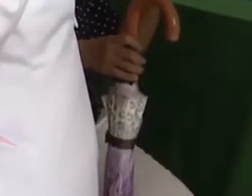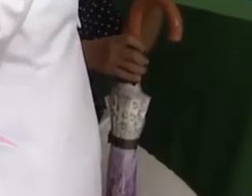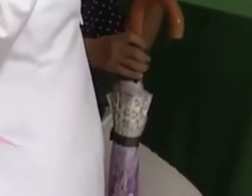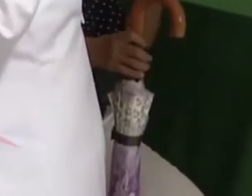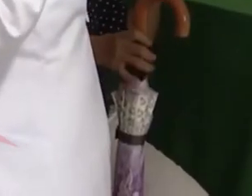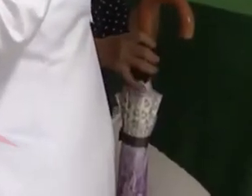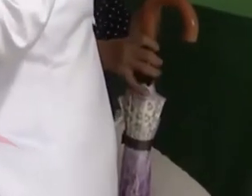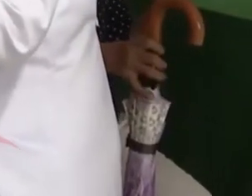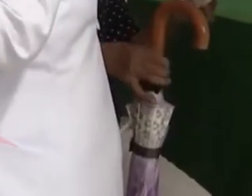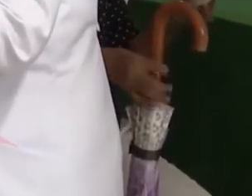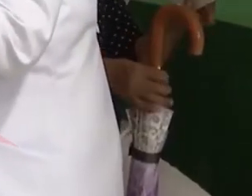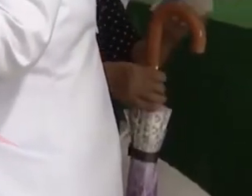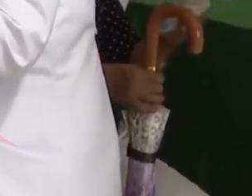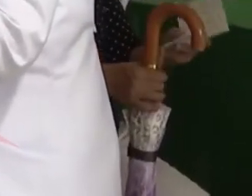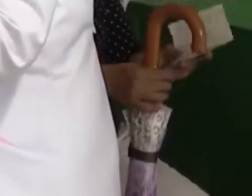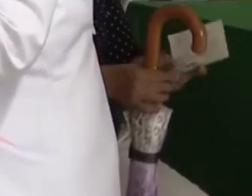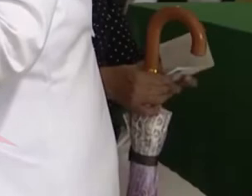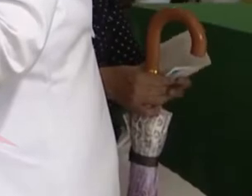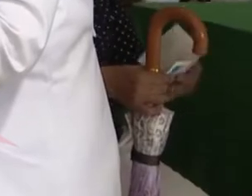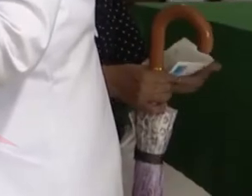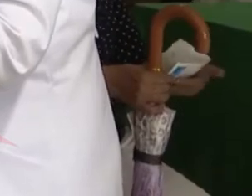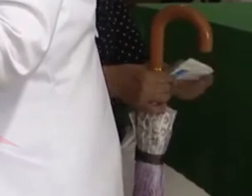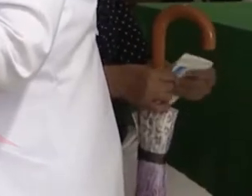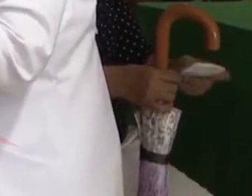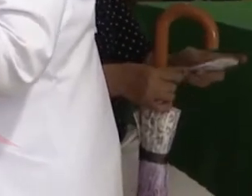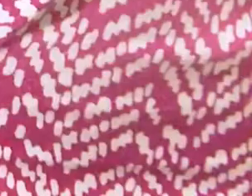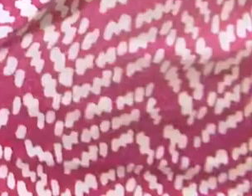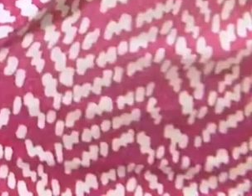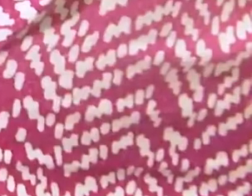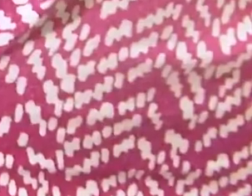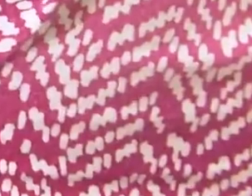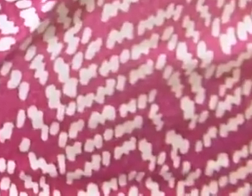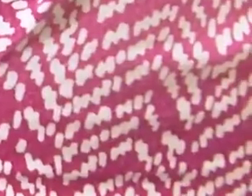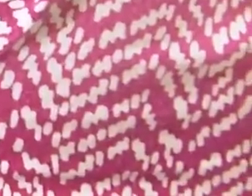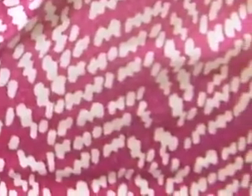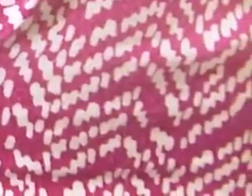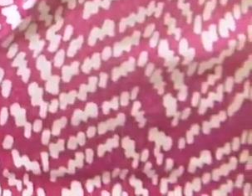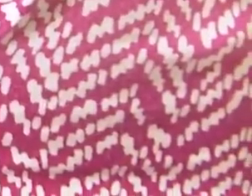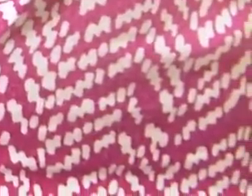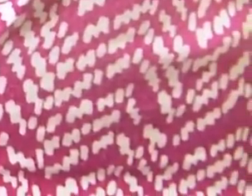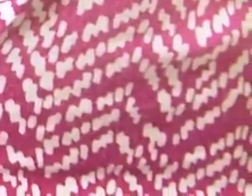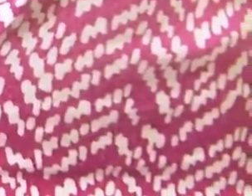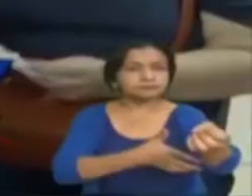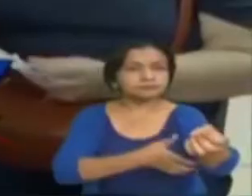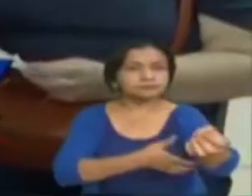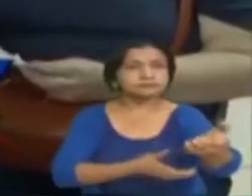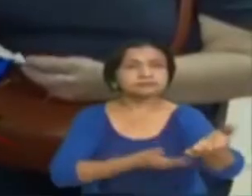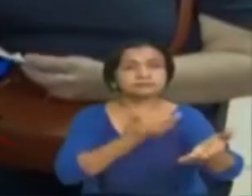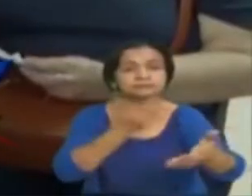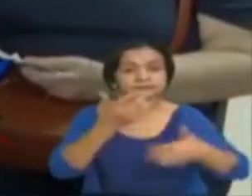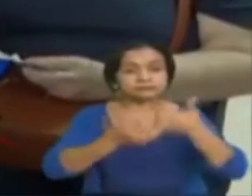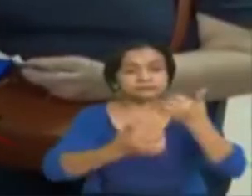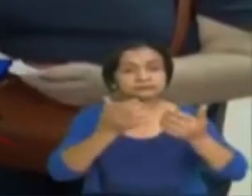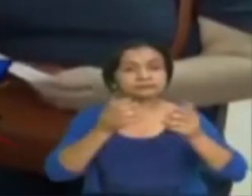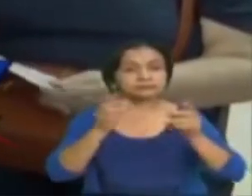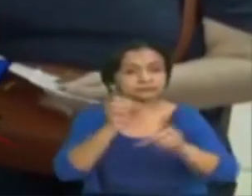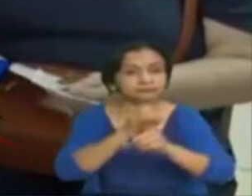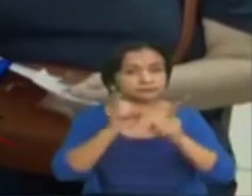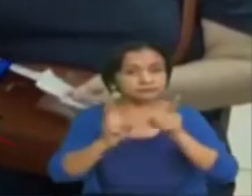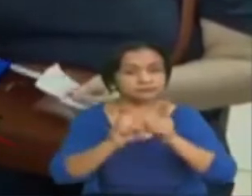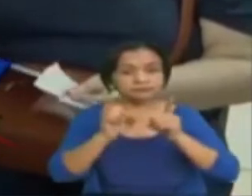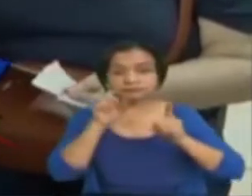8 de septiembre a personas de 50 años en adelante managua y estelí son los departamentos donde se